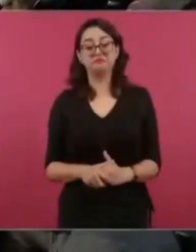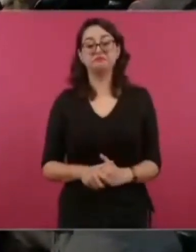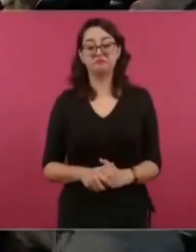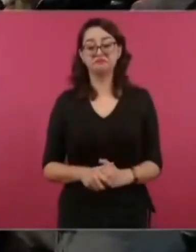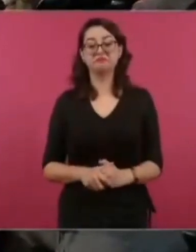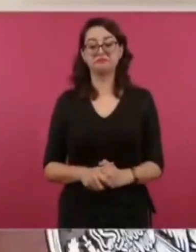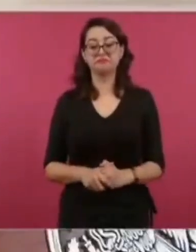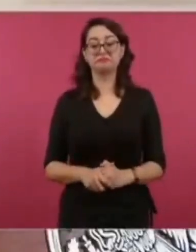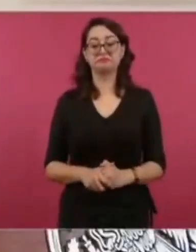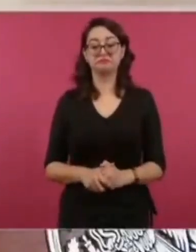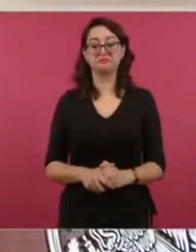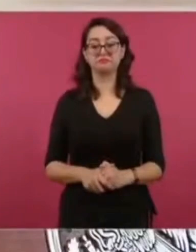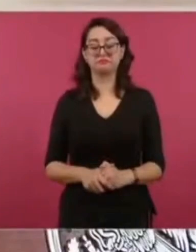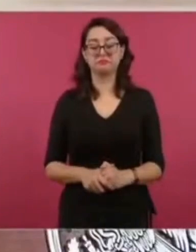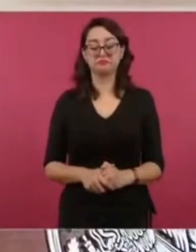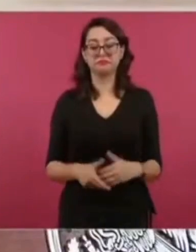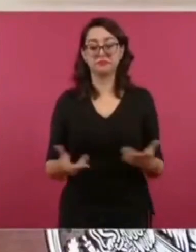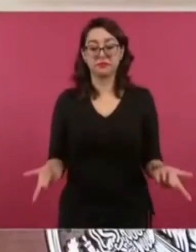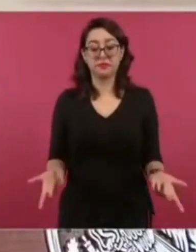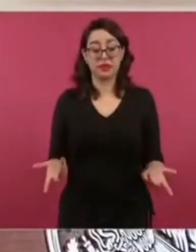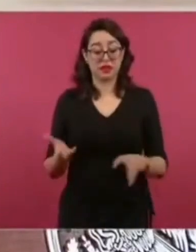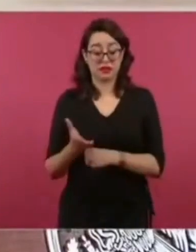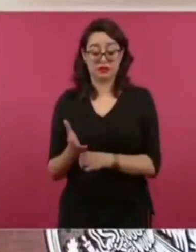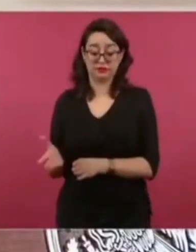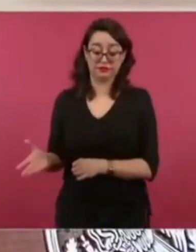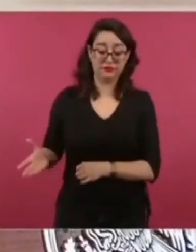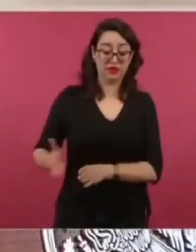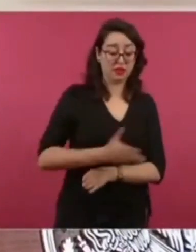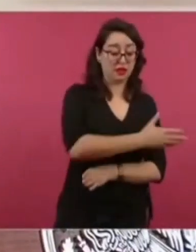pobres. No había pasado esto